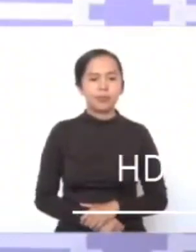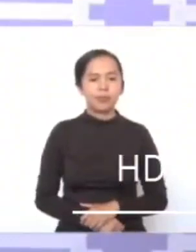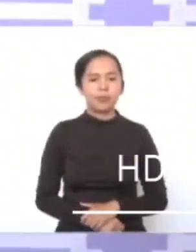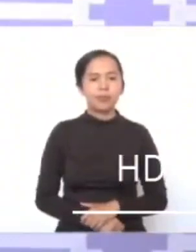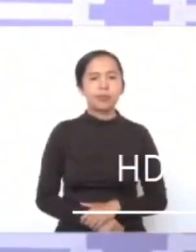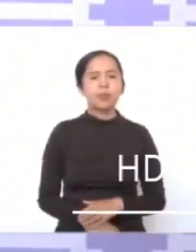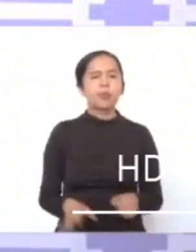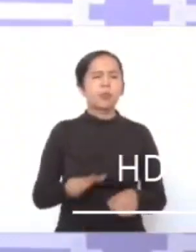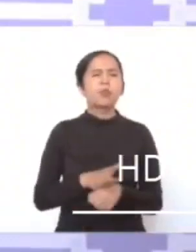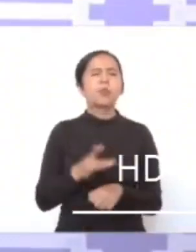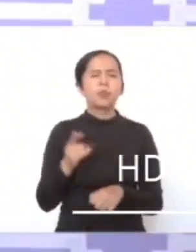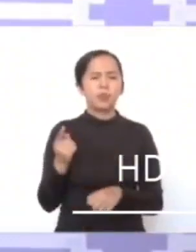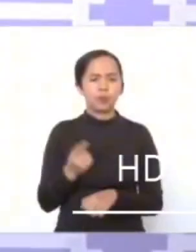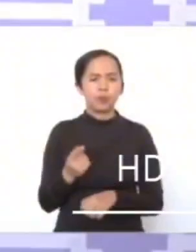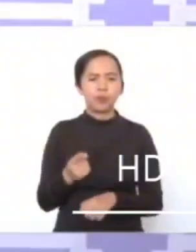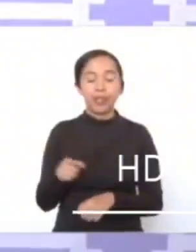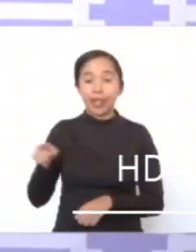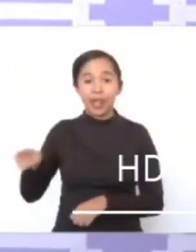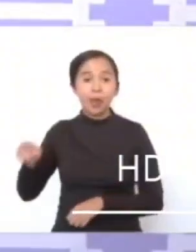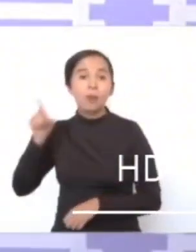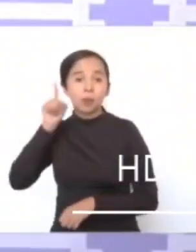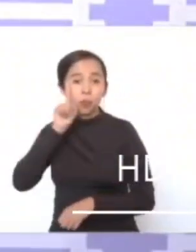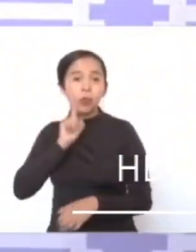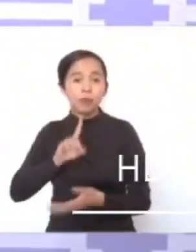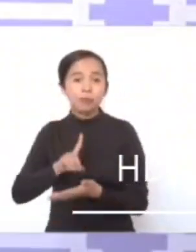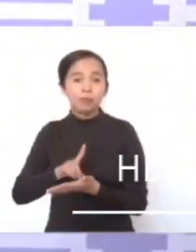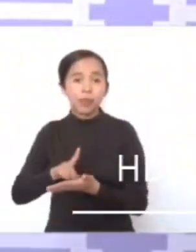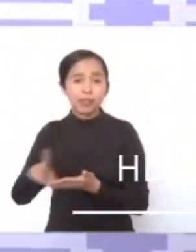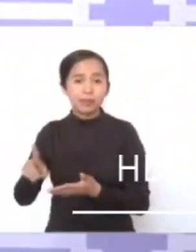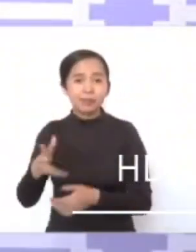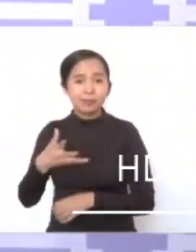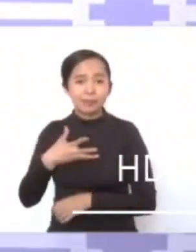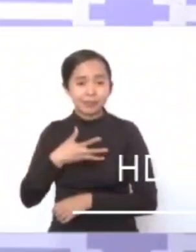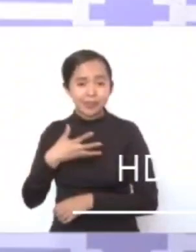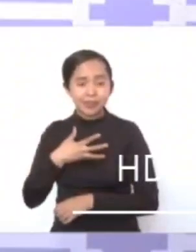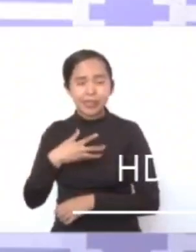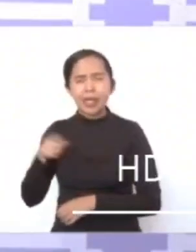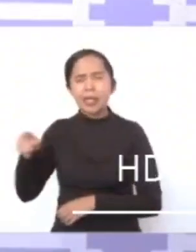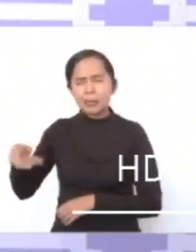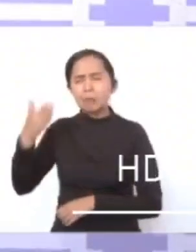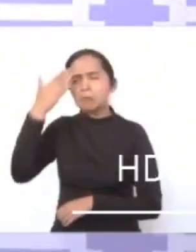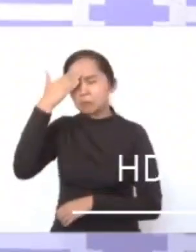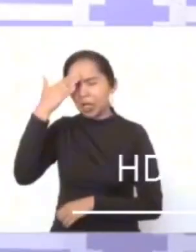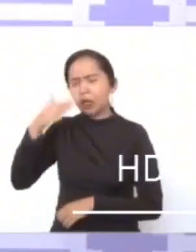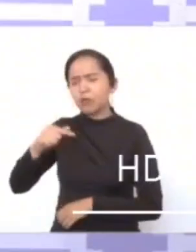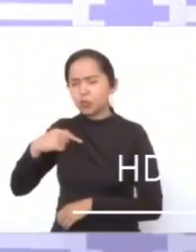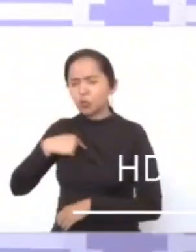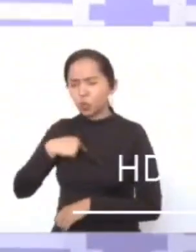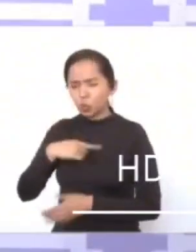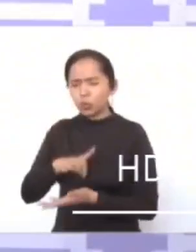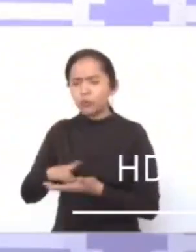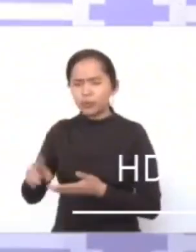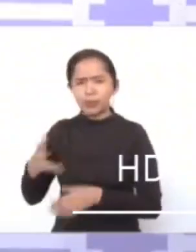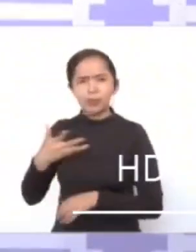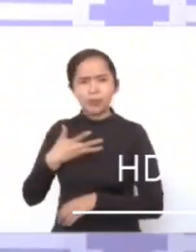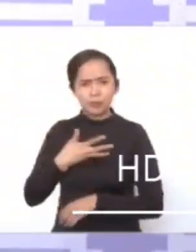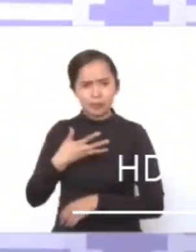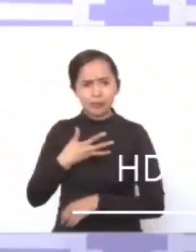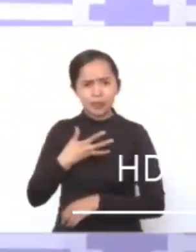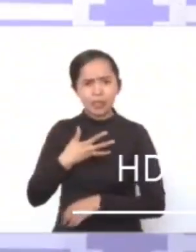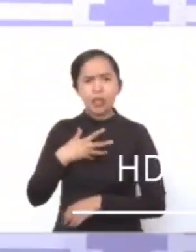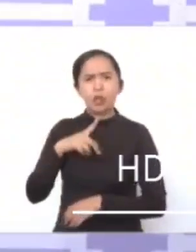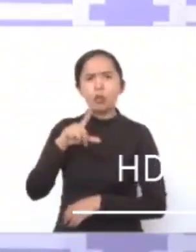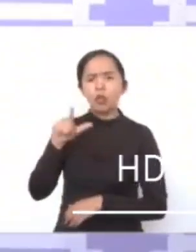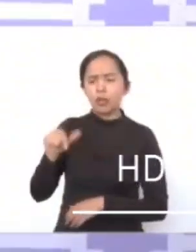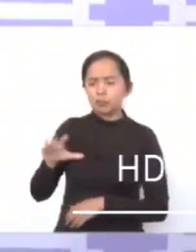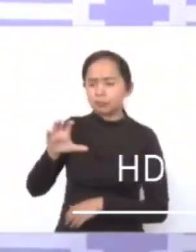Porque si una mujer tiene derechos, es consciente de sus derechos, acude a las